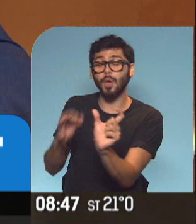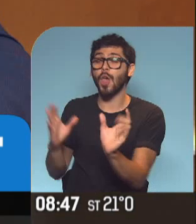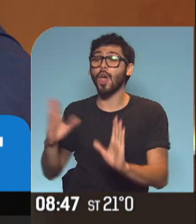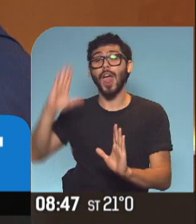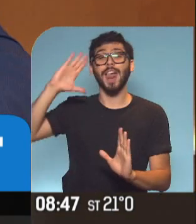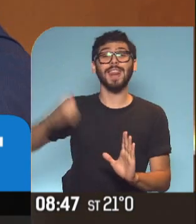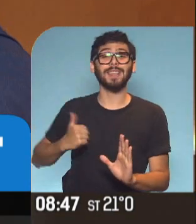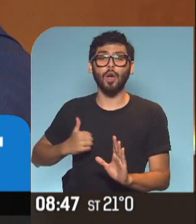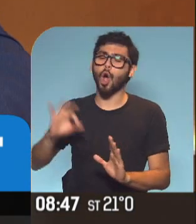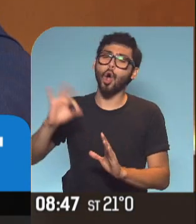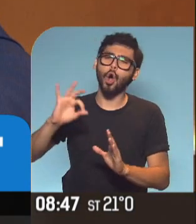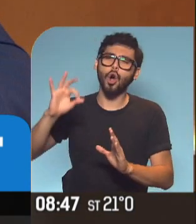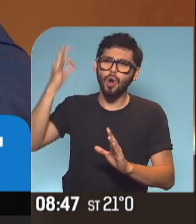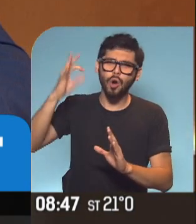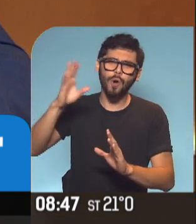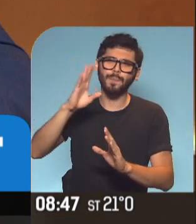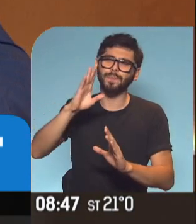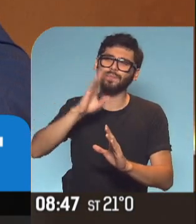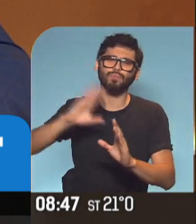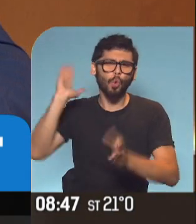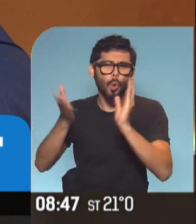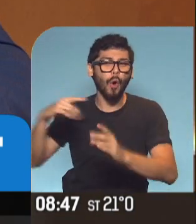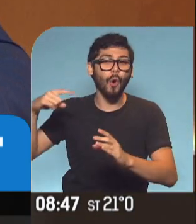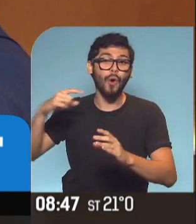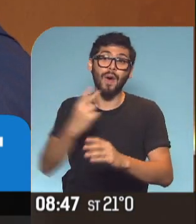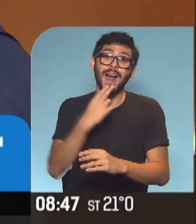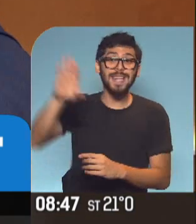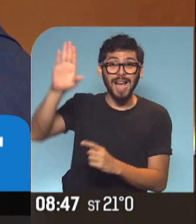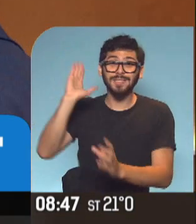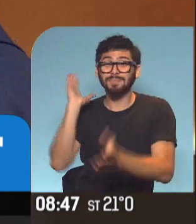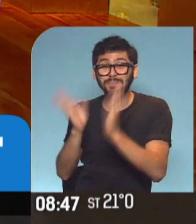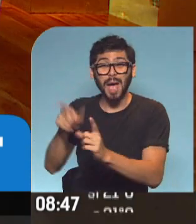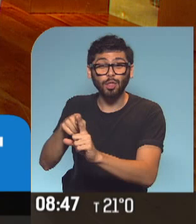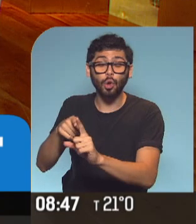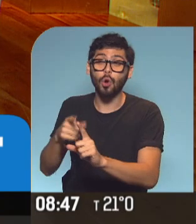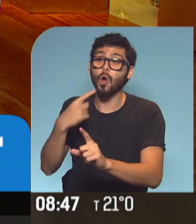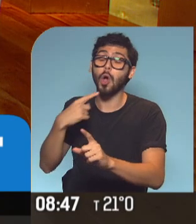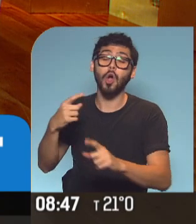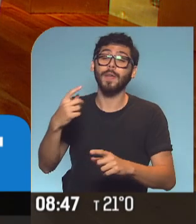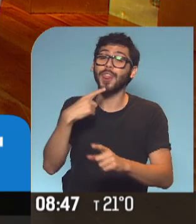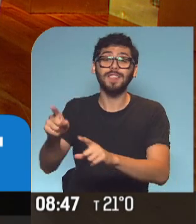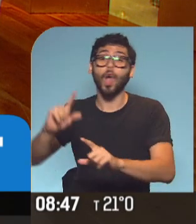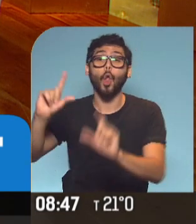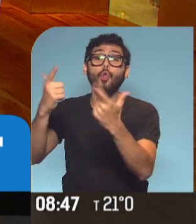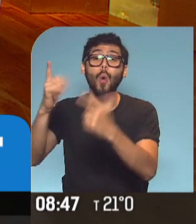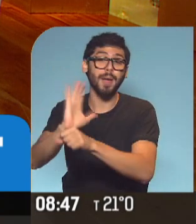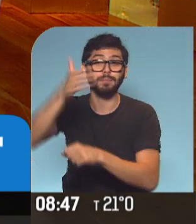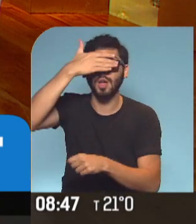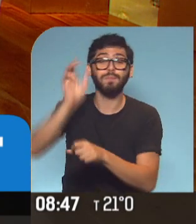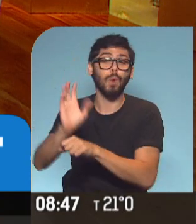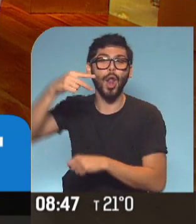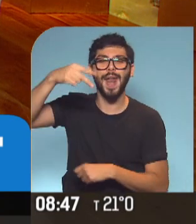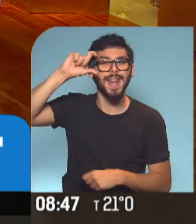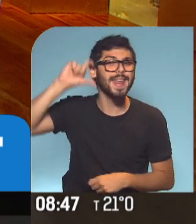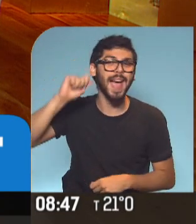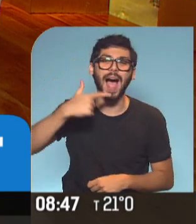holocausto de montreal y desde ahí en ese sentido no se hasta ahora si se cuida porque